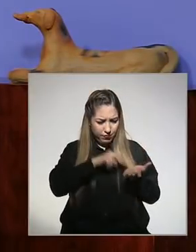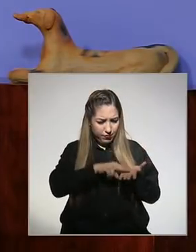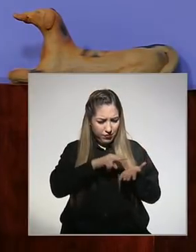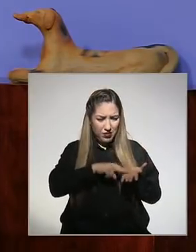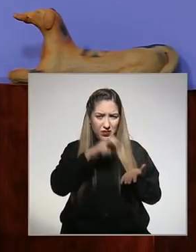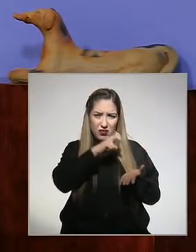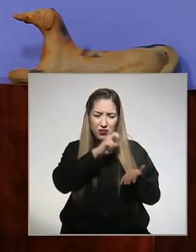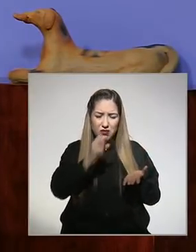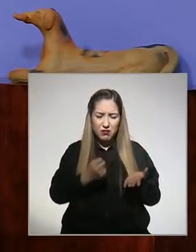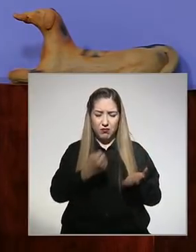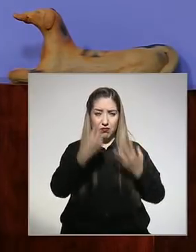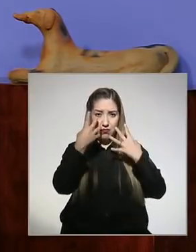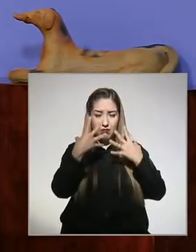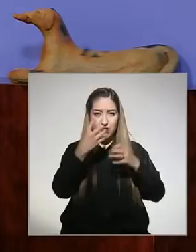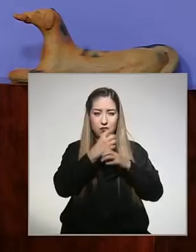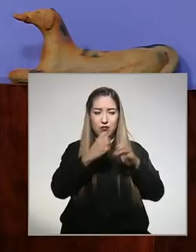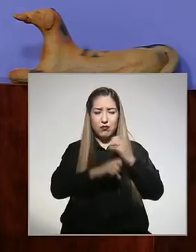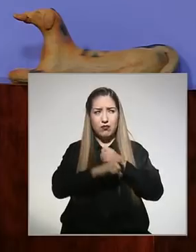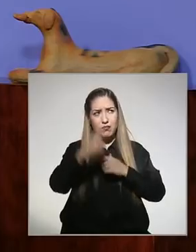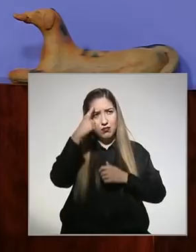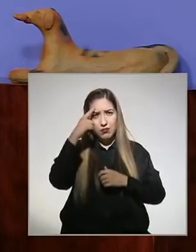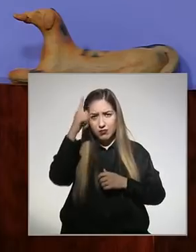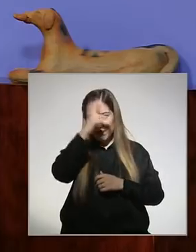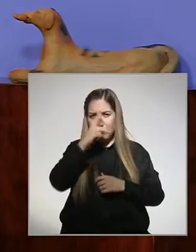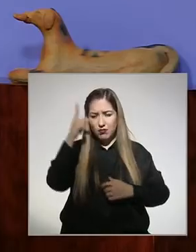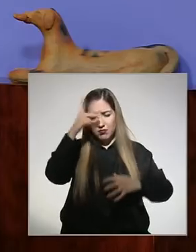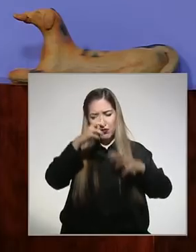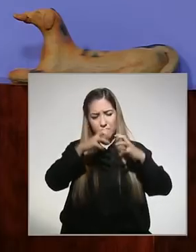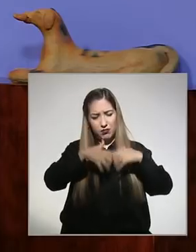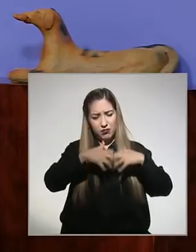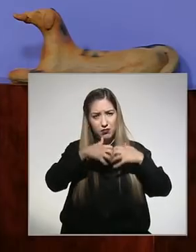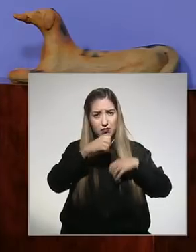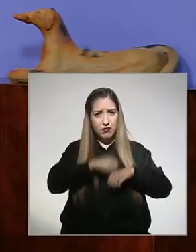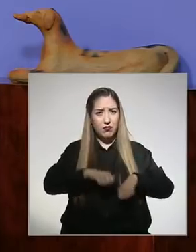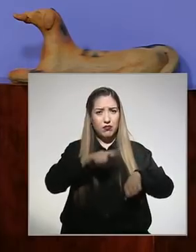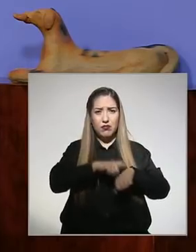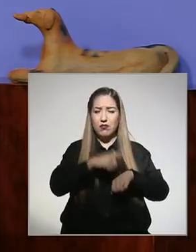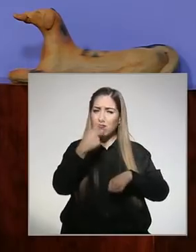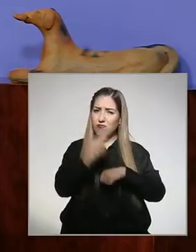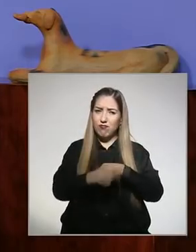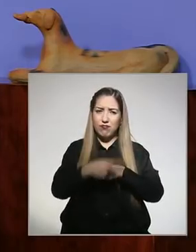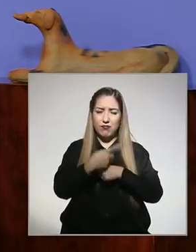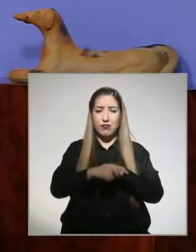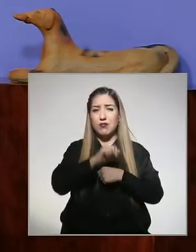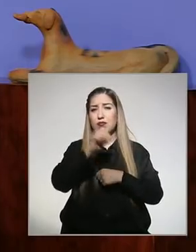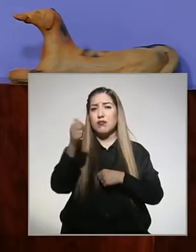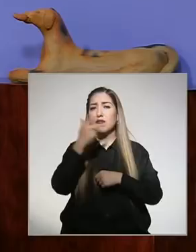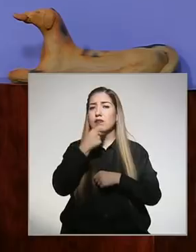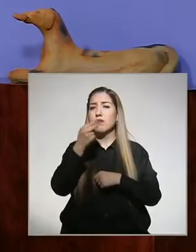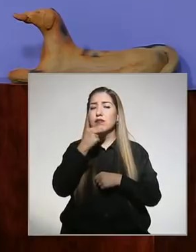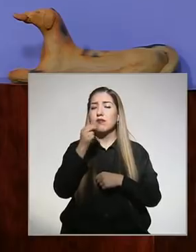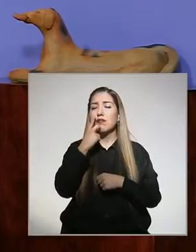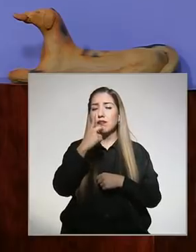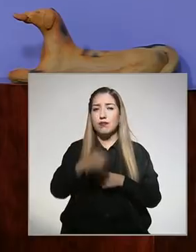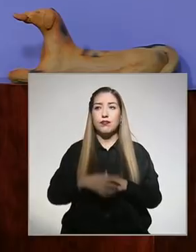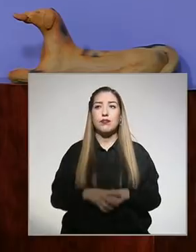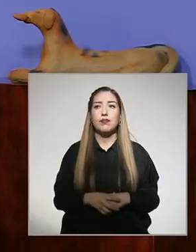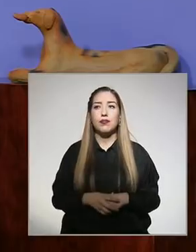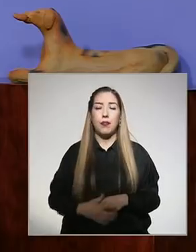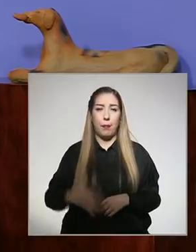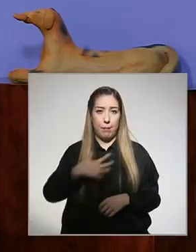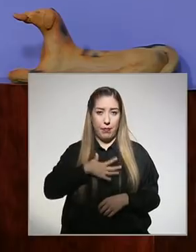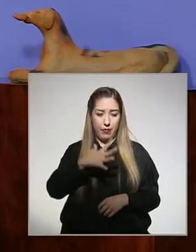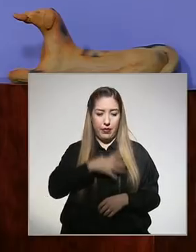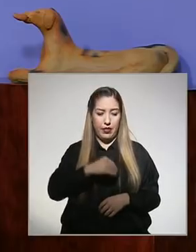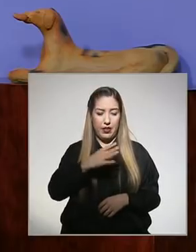edad, por lo que genera a nivel cognitivo y social en los pequeños. Lorenz Malpica nos comenta que su hija